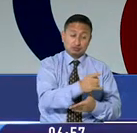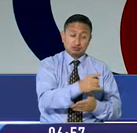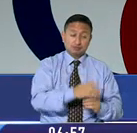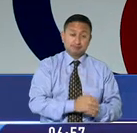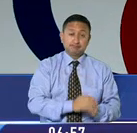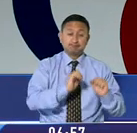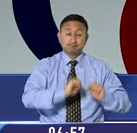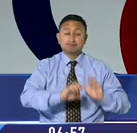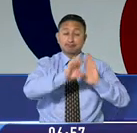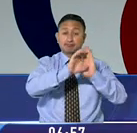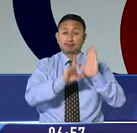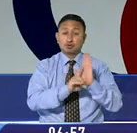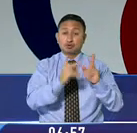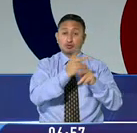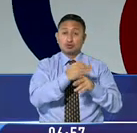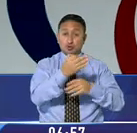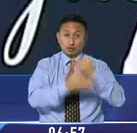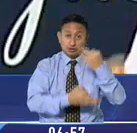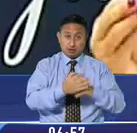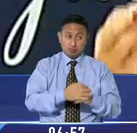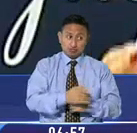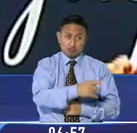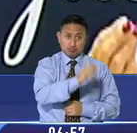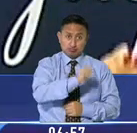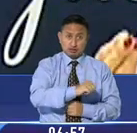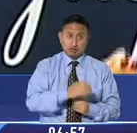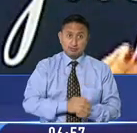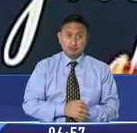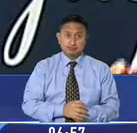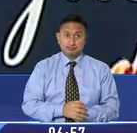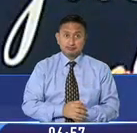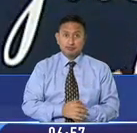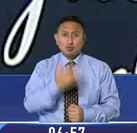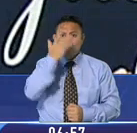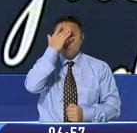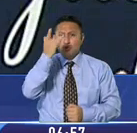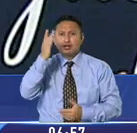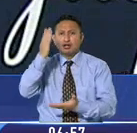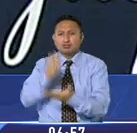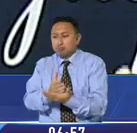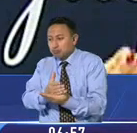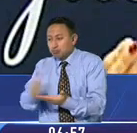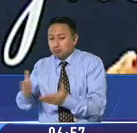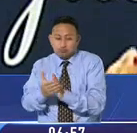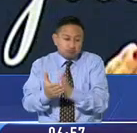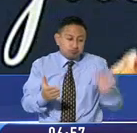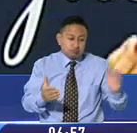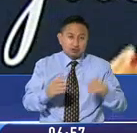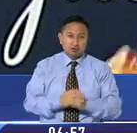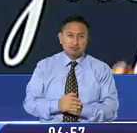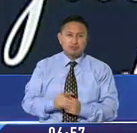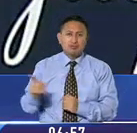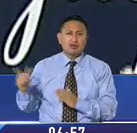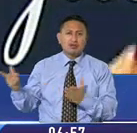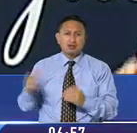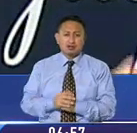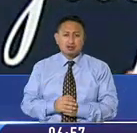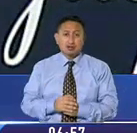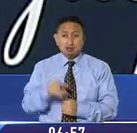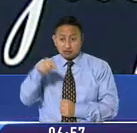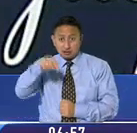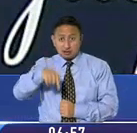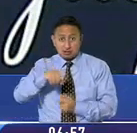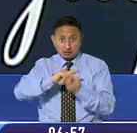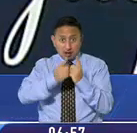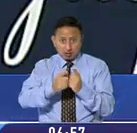el Código Orgánico de la Función Judicial. ¿Por qué es necesaria esta medida? ¿Y por qué sería un desacierto